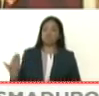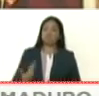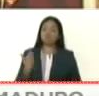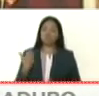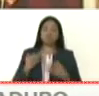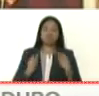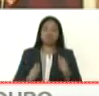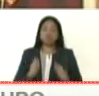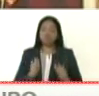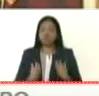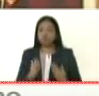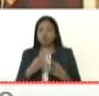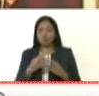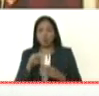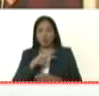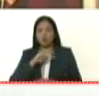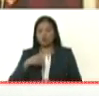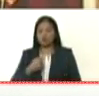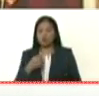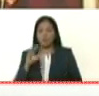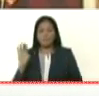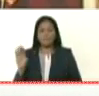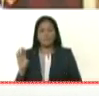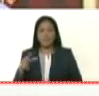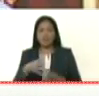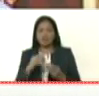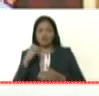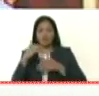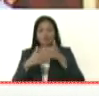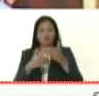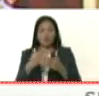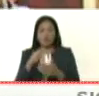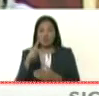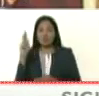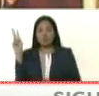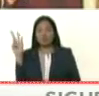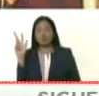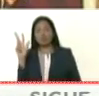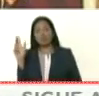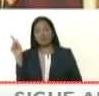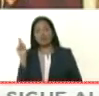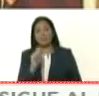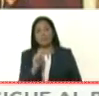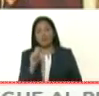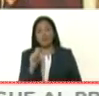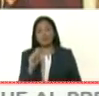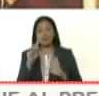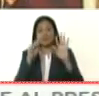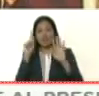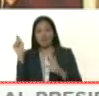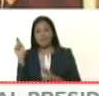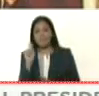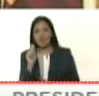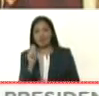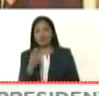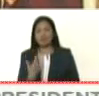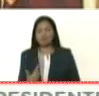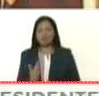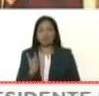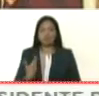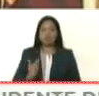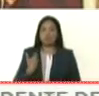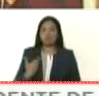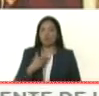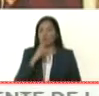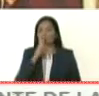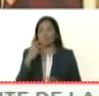y ha pretendido hacerle a nuestro país en el transcurso de este primer semestre del año 2019. ¿Cuánto daño, verdad?